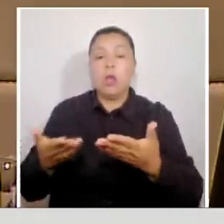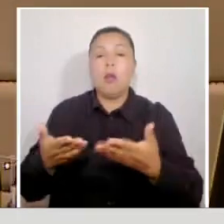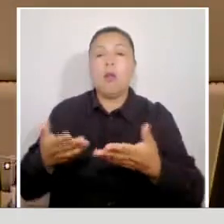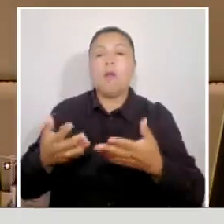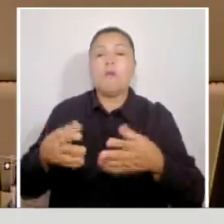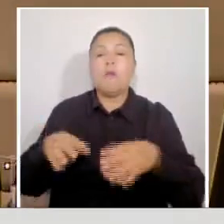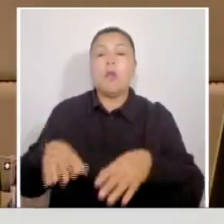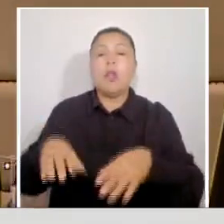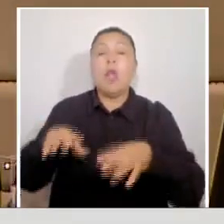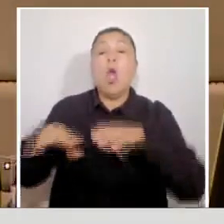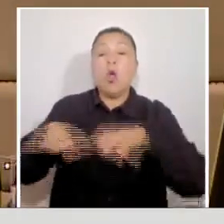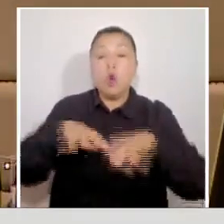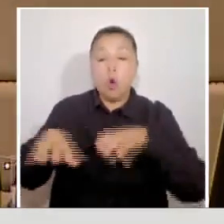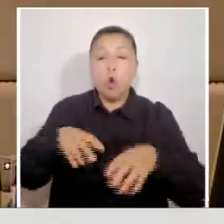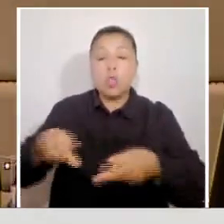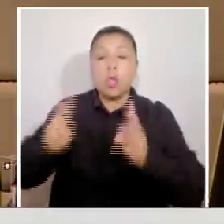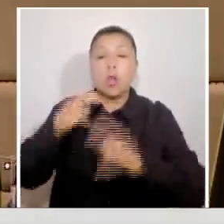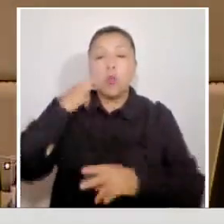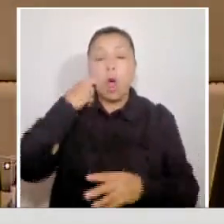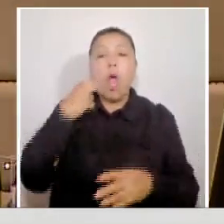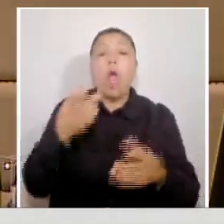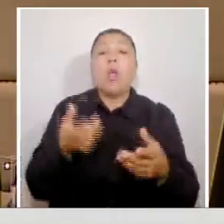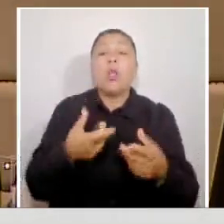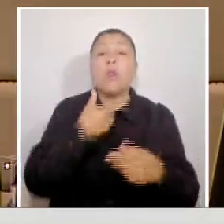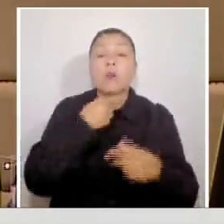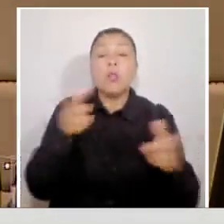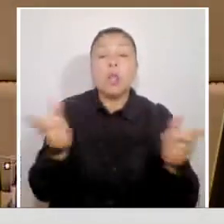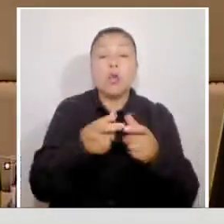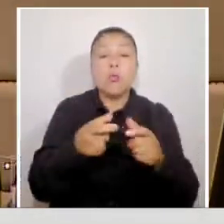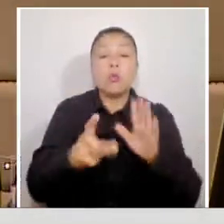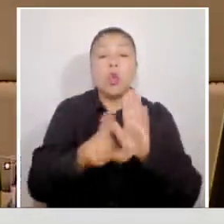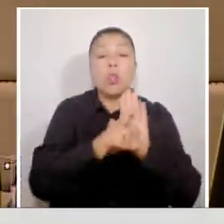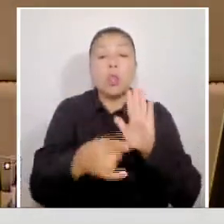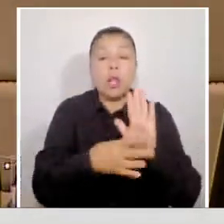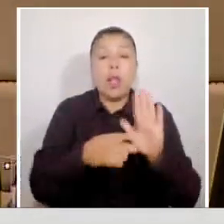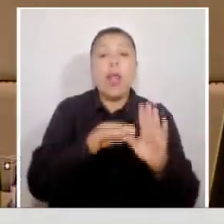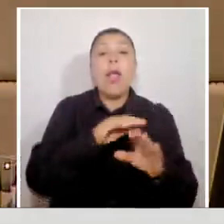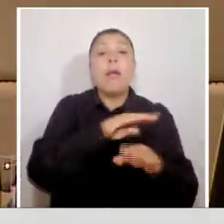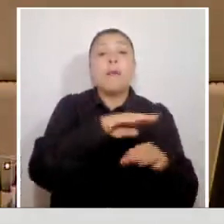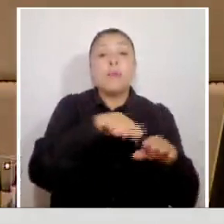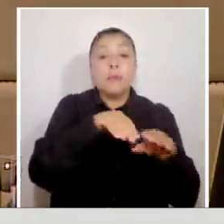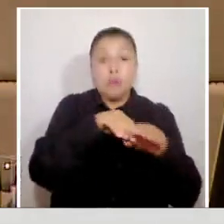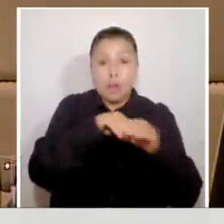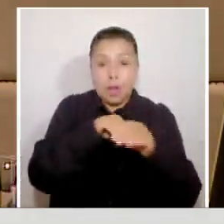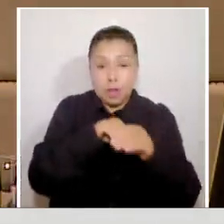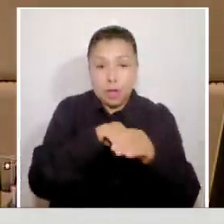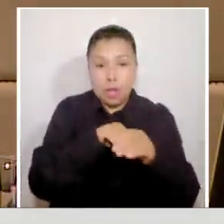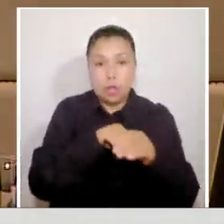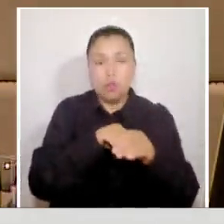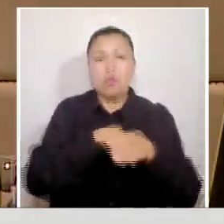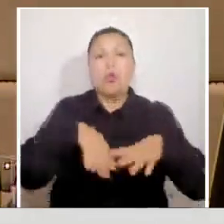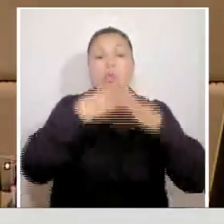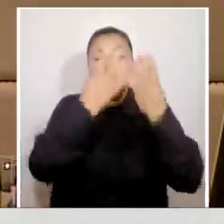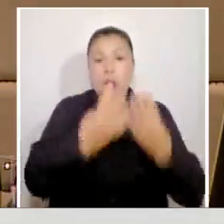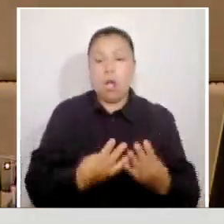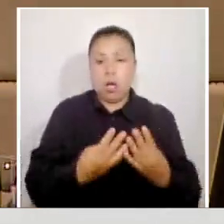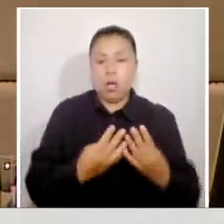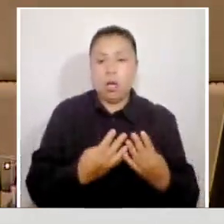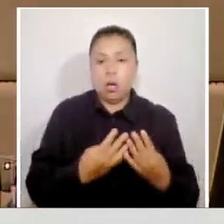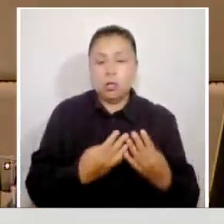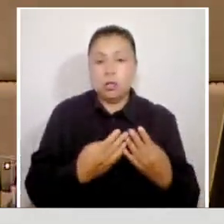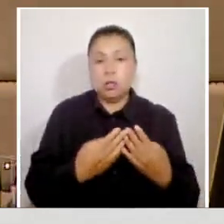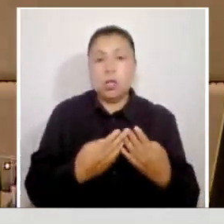realidad facilitan la comisión de delitos que desde el interior de los recintos penitenciarios si no